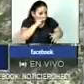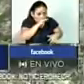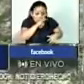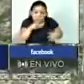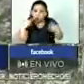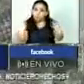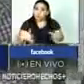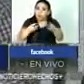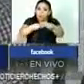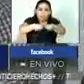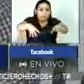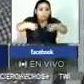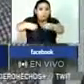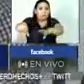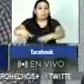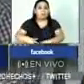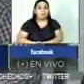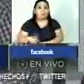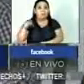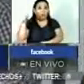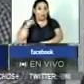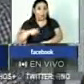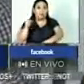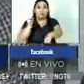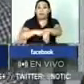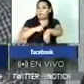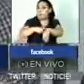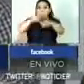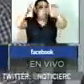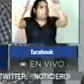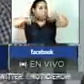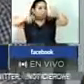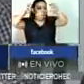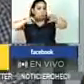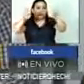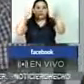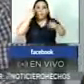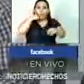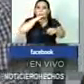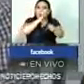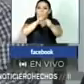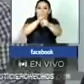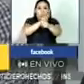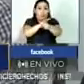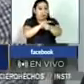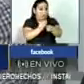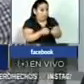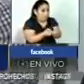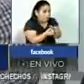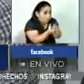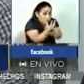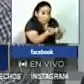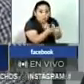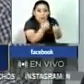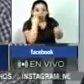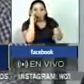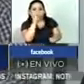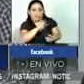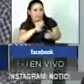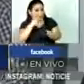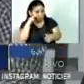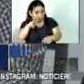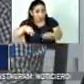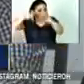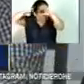cuantiosas. La cosecha hoy de verano, por la emergencia del COVID-19, se ha perdido. Nada menos ayer y por ahí está el video